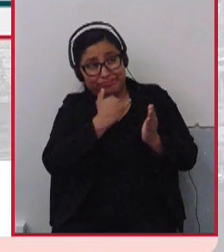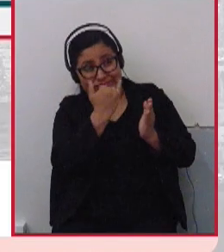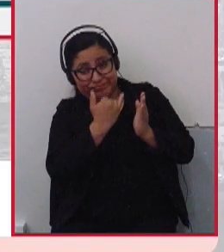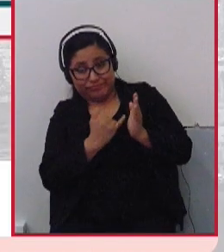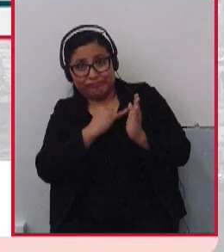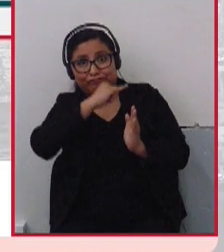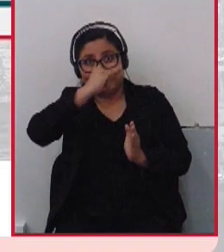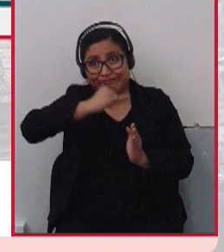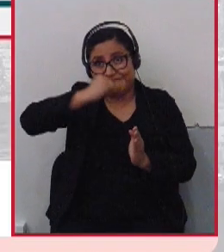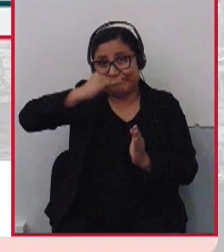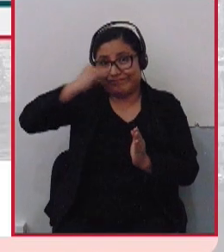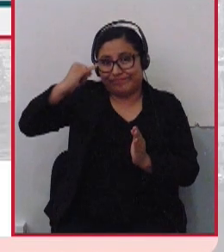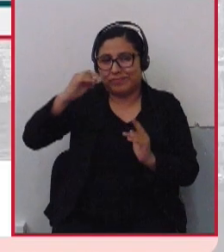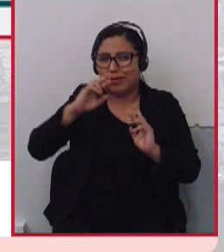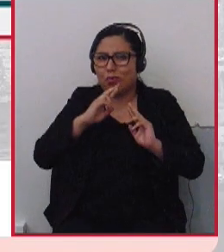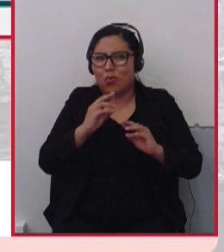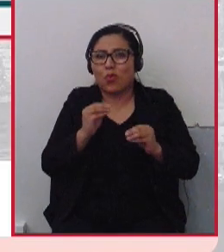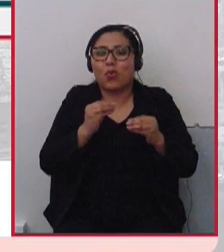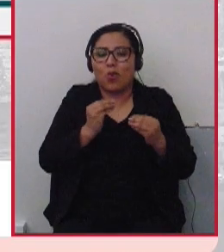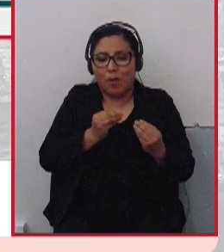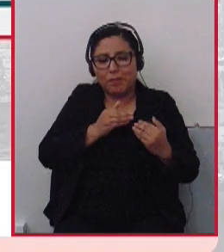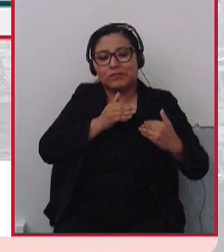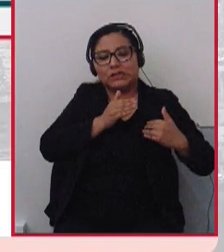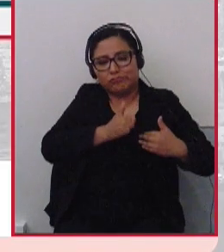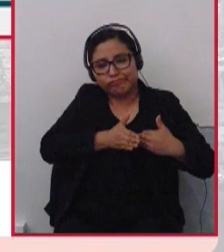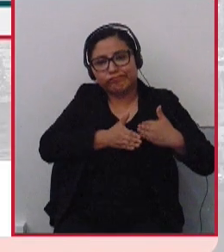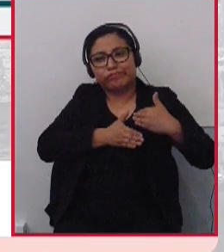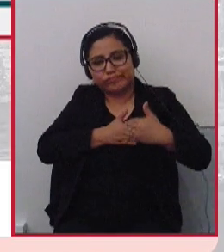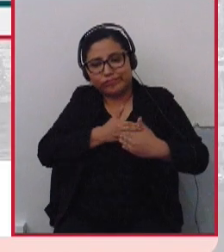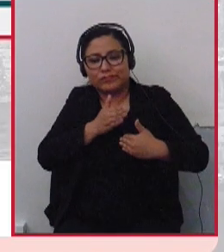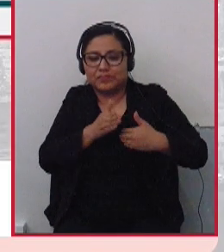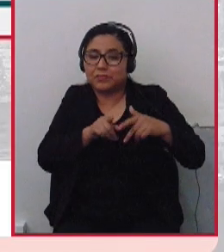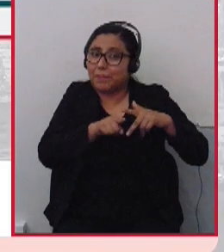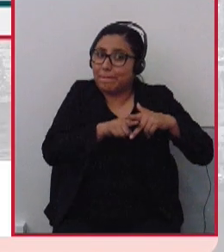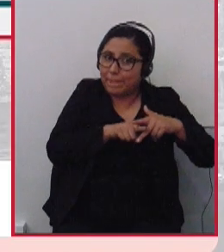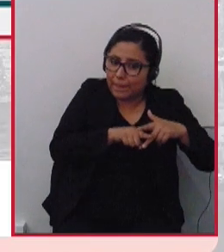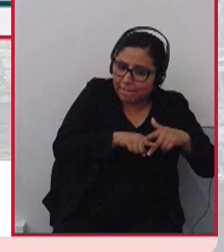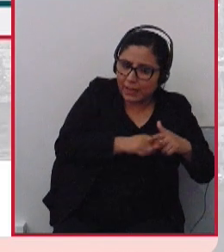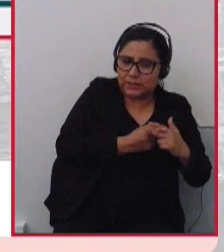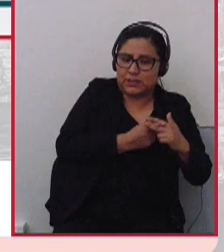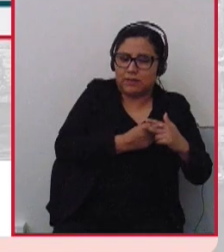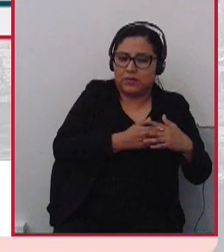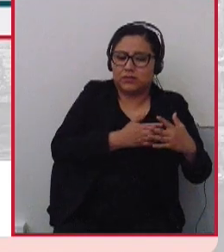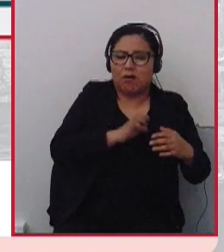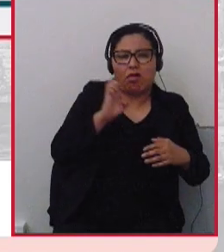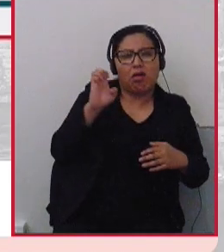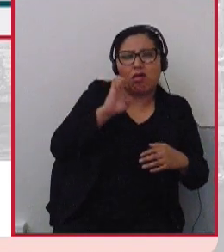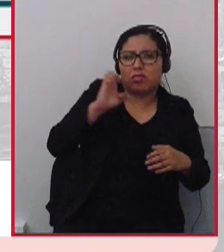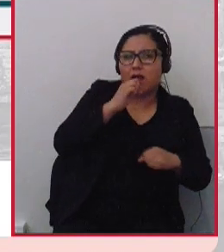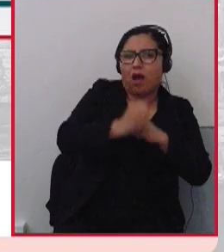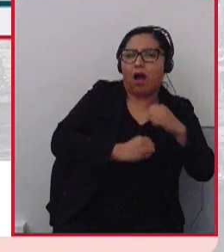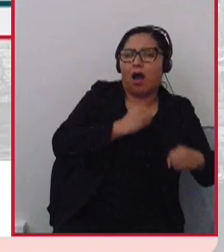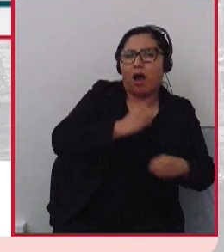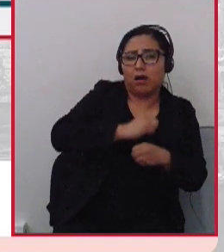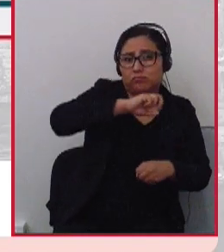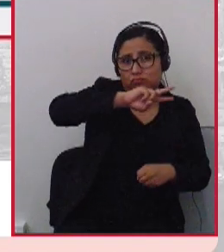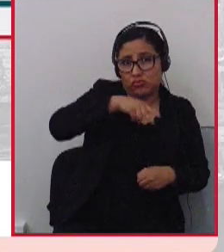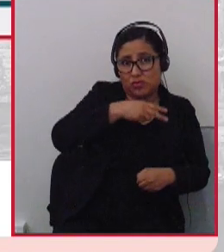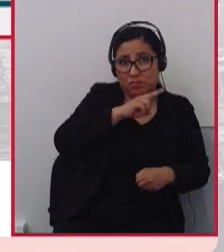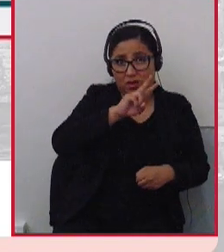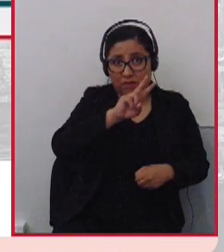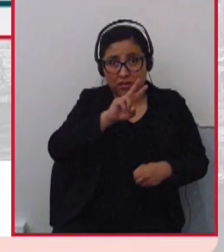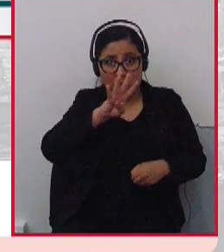que refleja cómo hemos ido caminando nosotros desde que partimos en enero del 24.